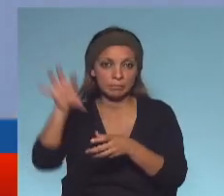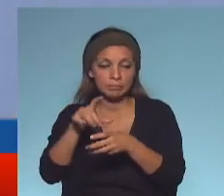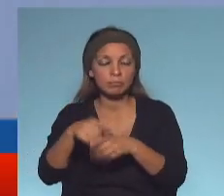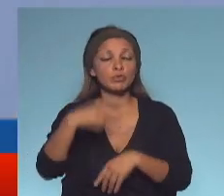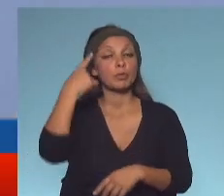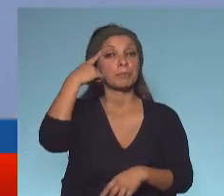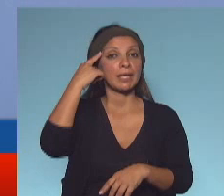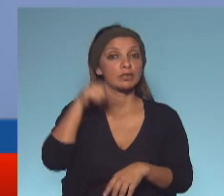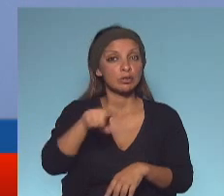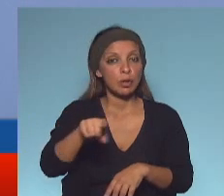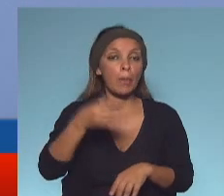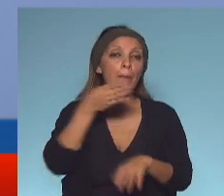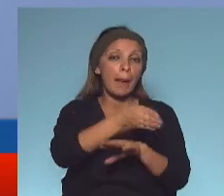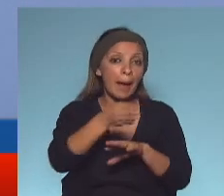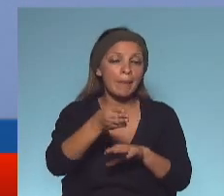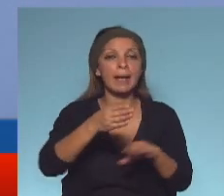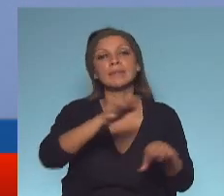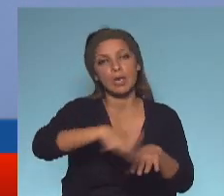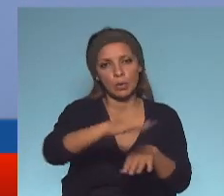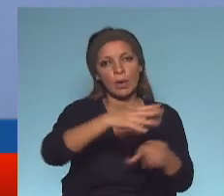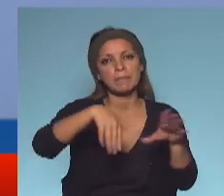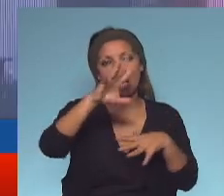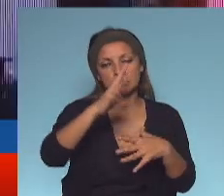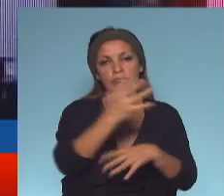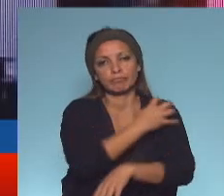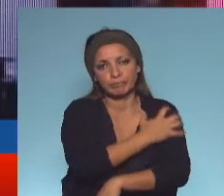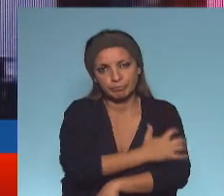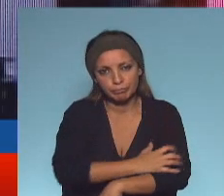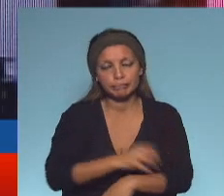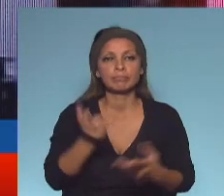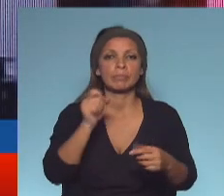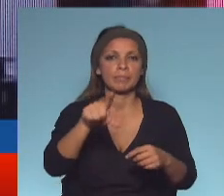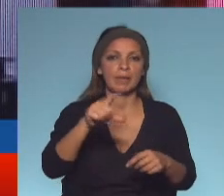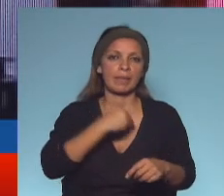principio en los lugares más necesitados del Gran Buenos Aires,